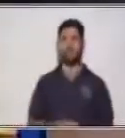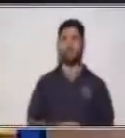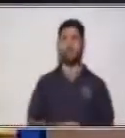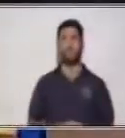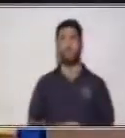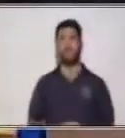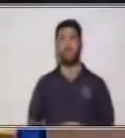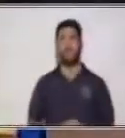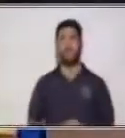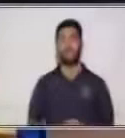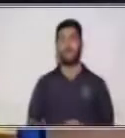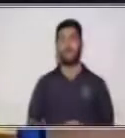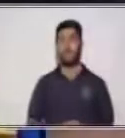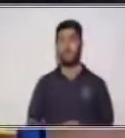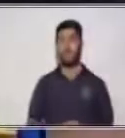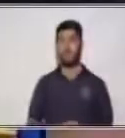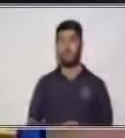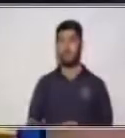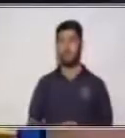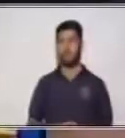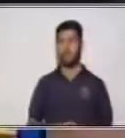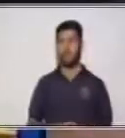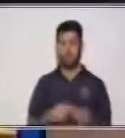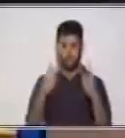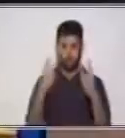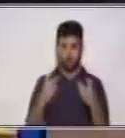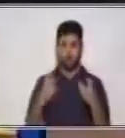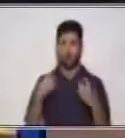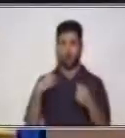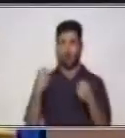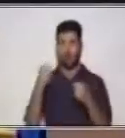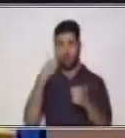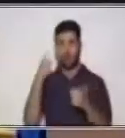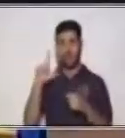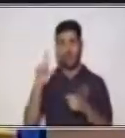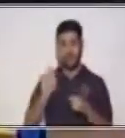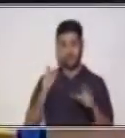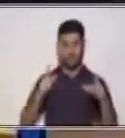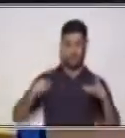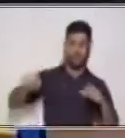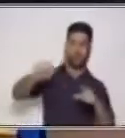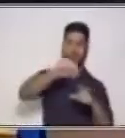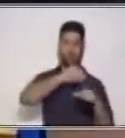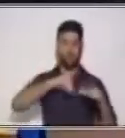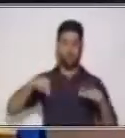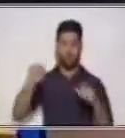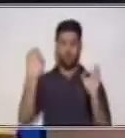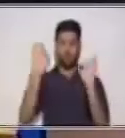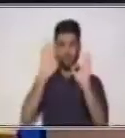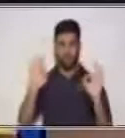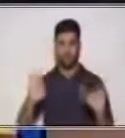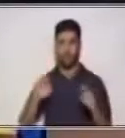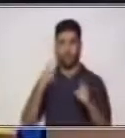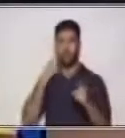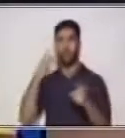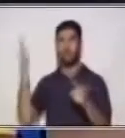que tenga en casa. Utilizo mi lápiz, coloco encima y luego,